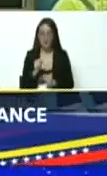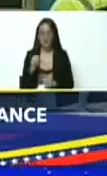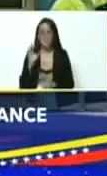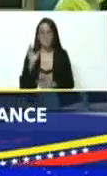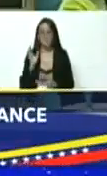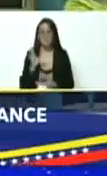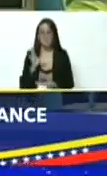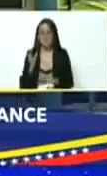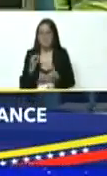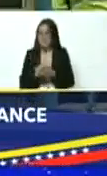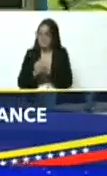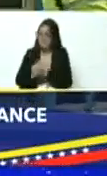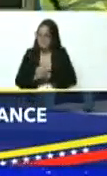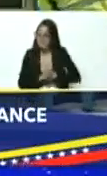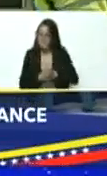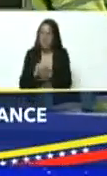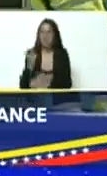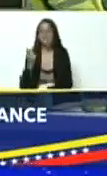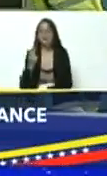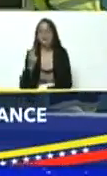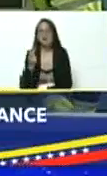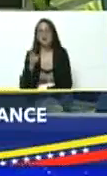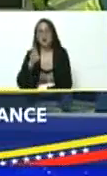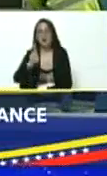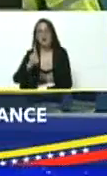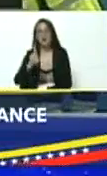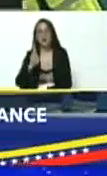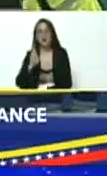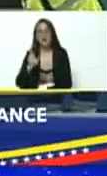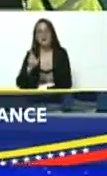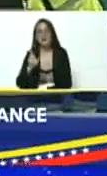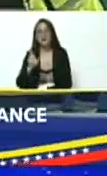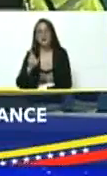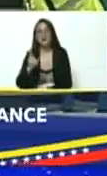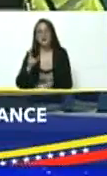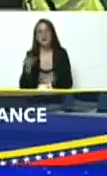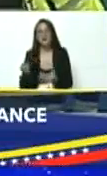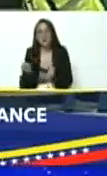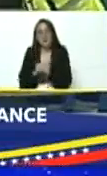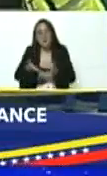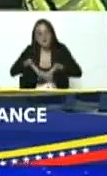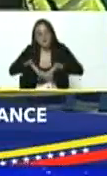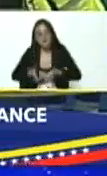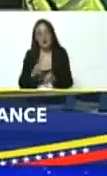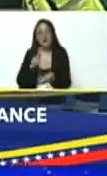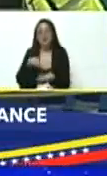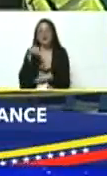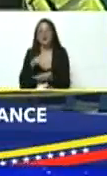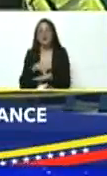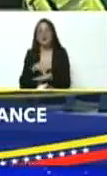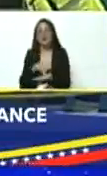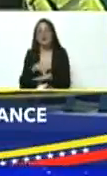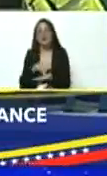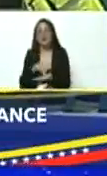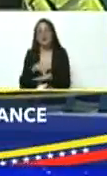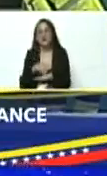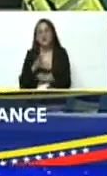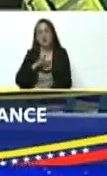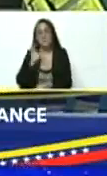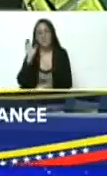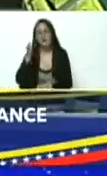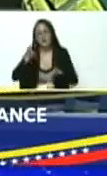patriotismo. La segunda R, la R del renacimiento nacional, del renacimiento de la